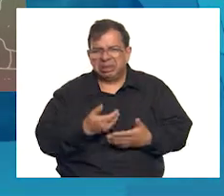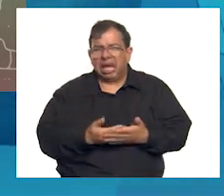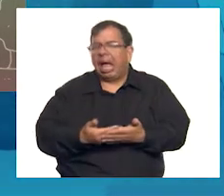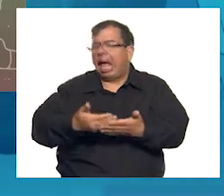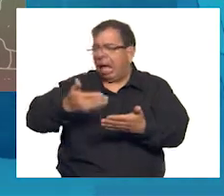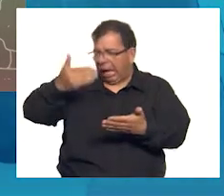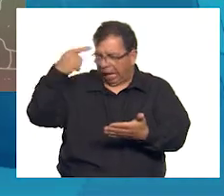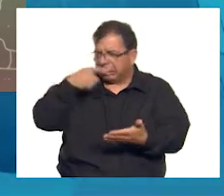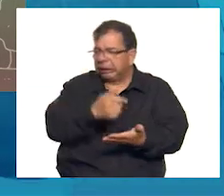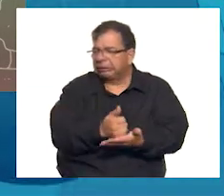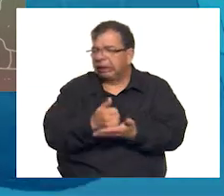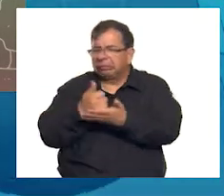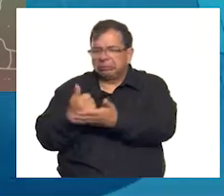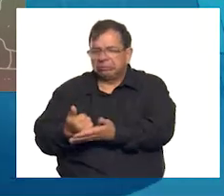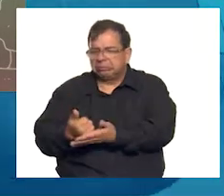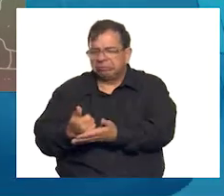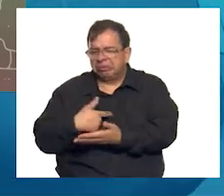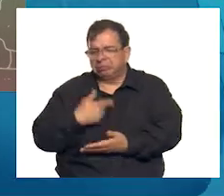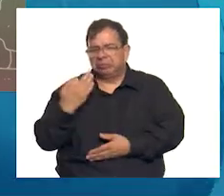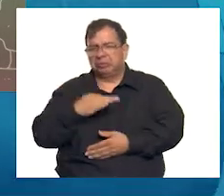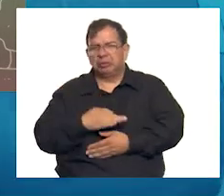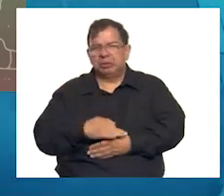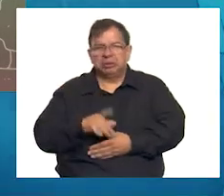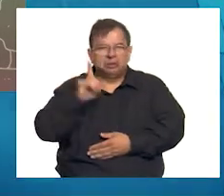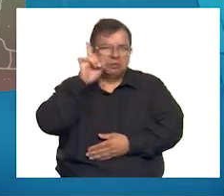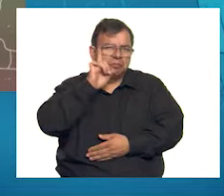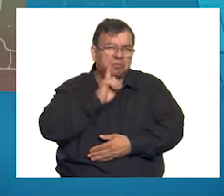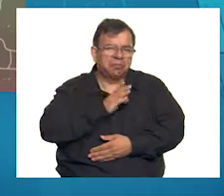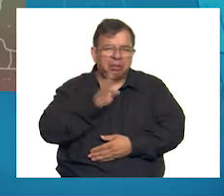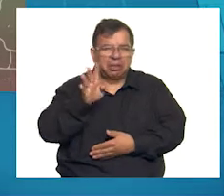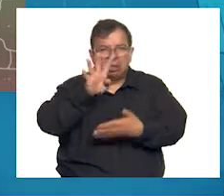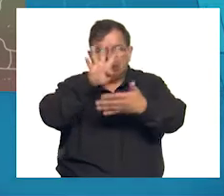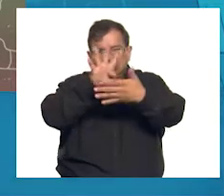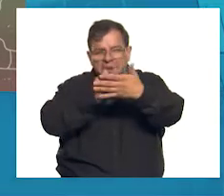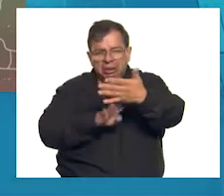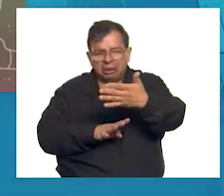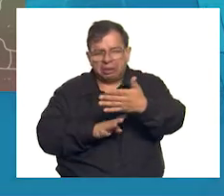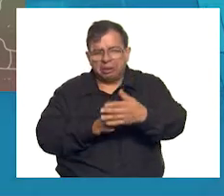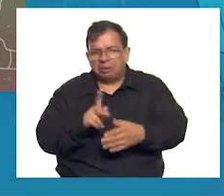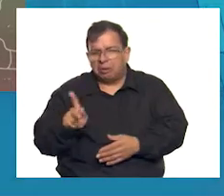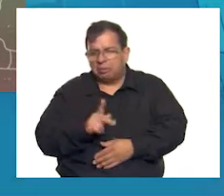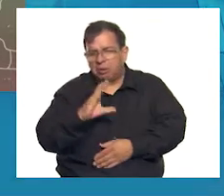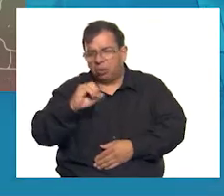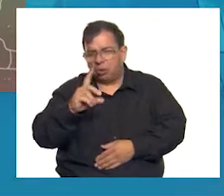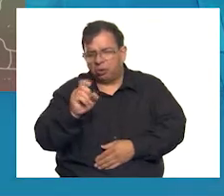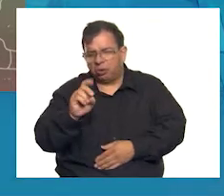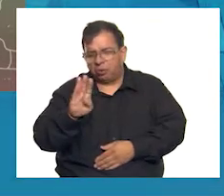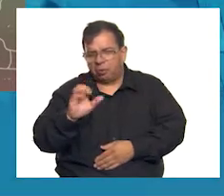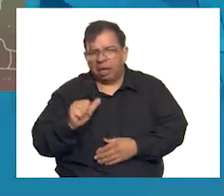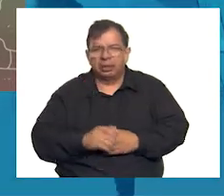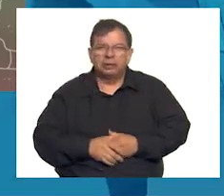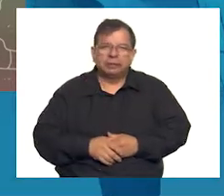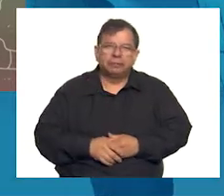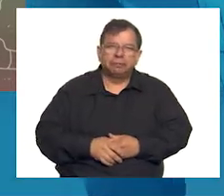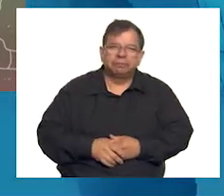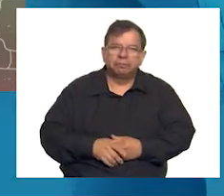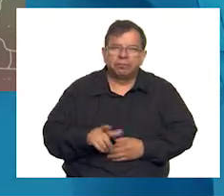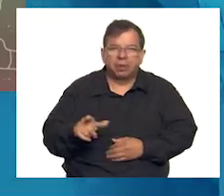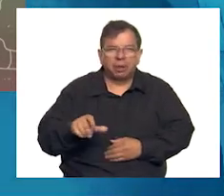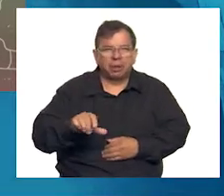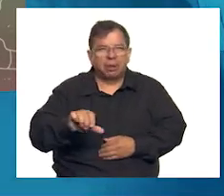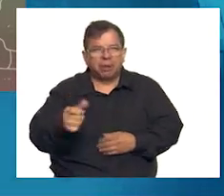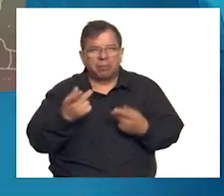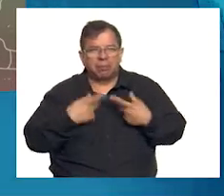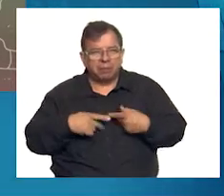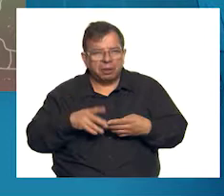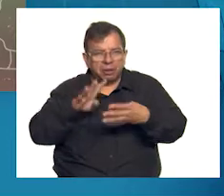habían ayudado, la mulata fue llevada a la prisión de Córdoba. Ahí, a diferencia de los otros